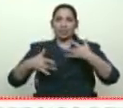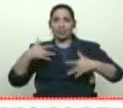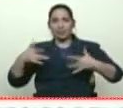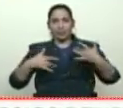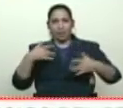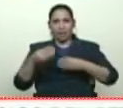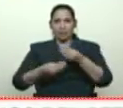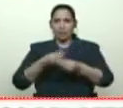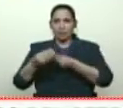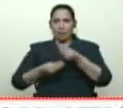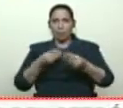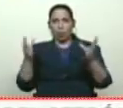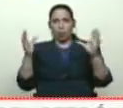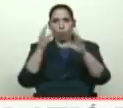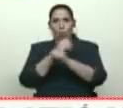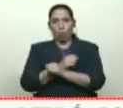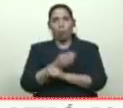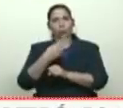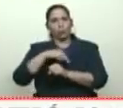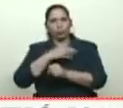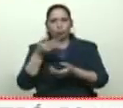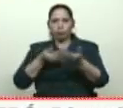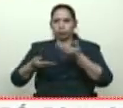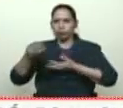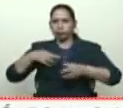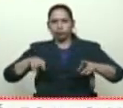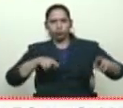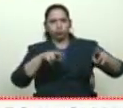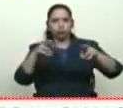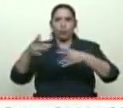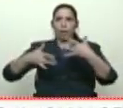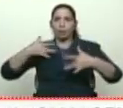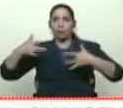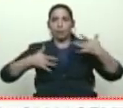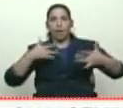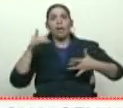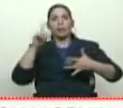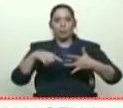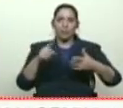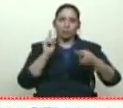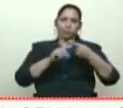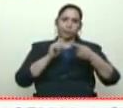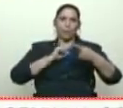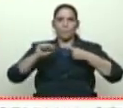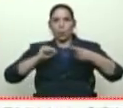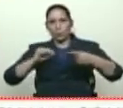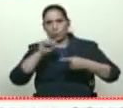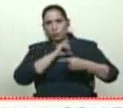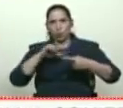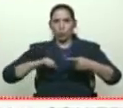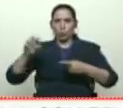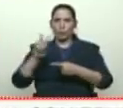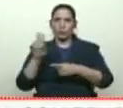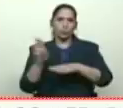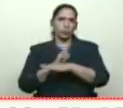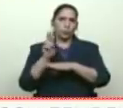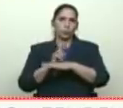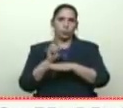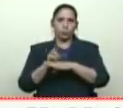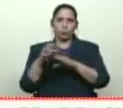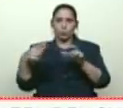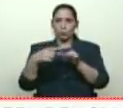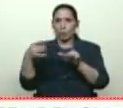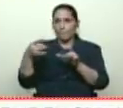en todo el país. Coordinando esta actividad está el movimiento Somos Venezuela, haciendo uso del carnet de la